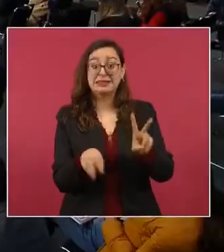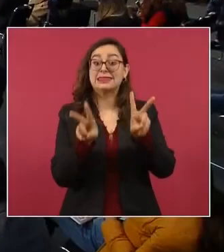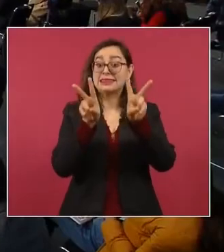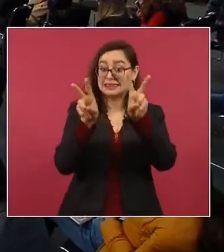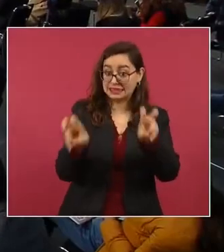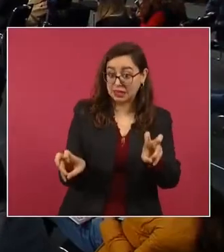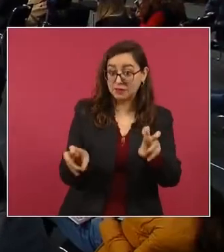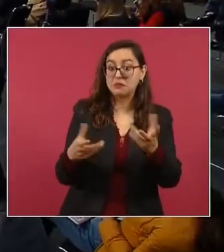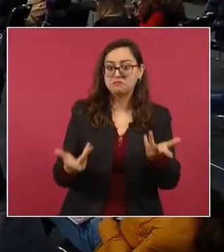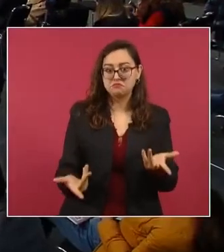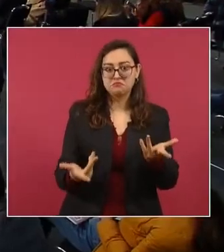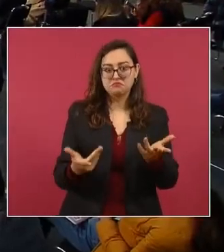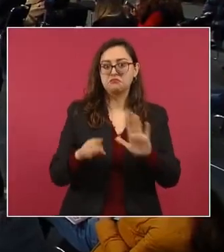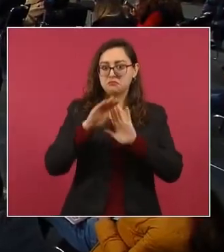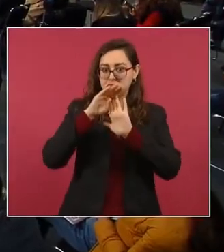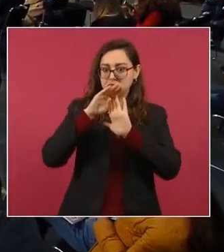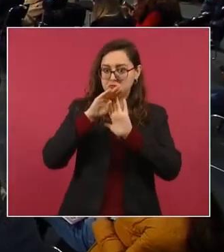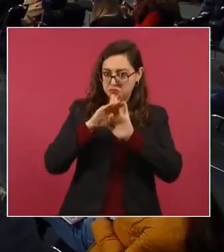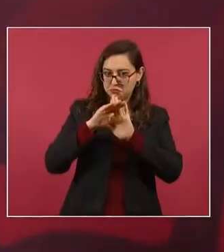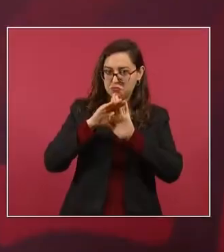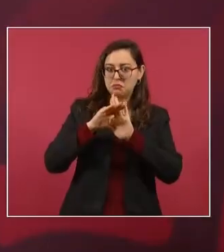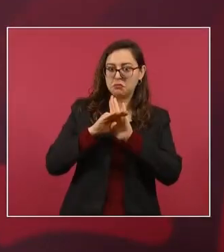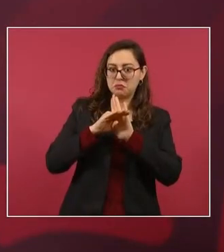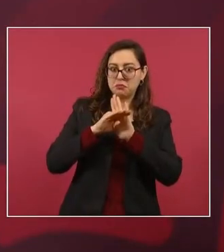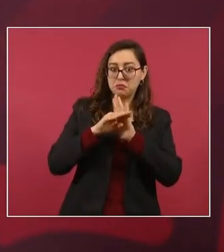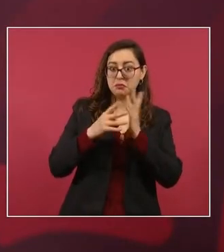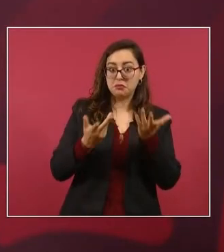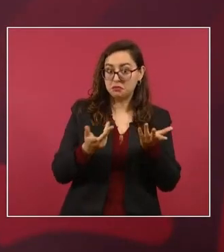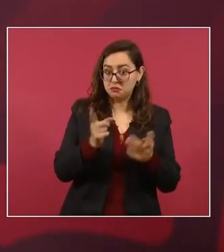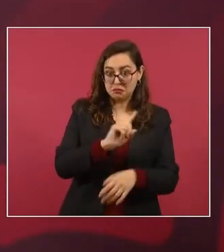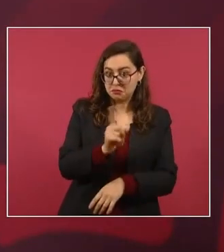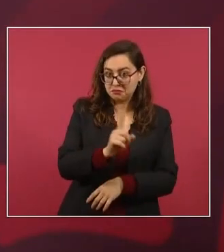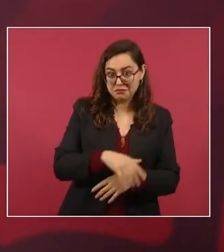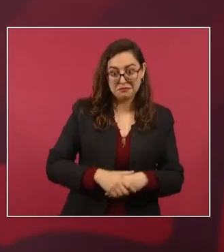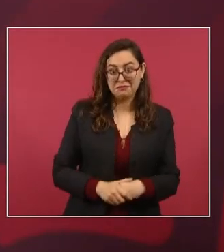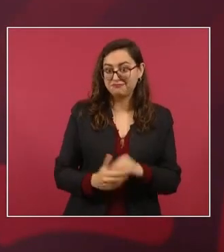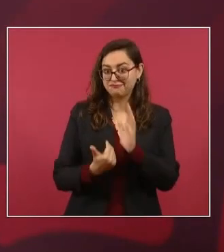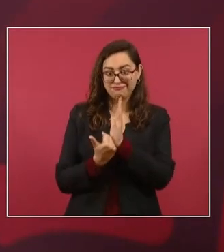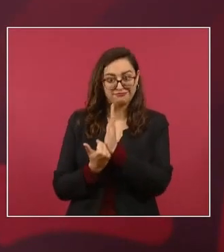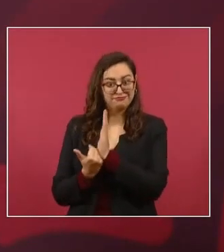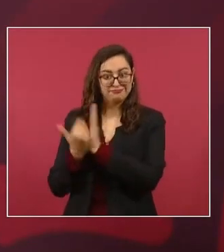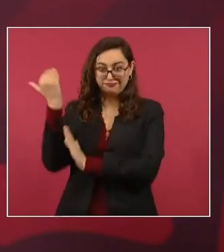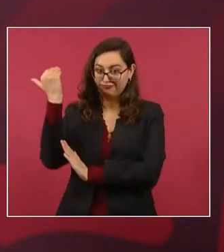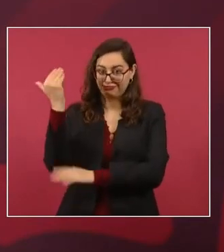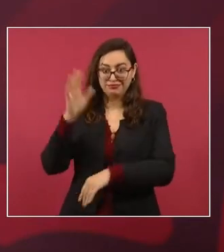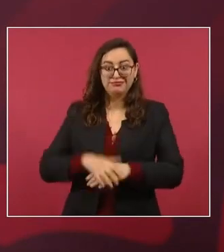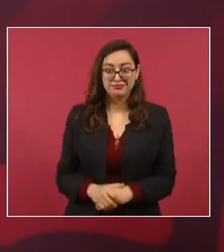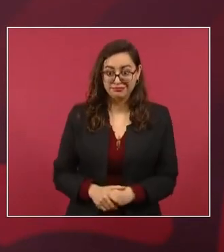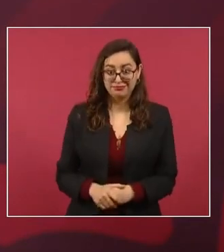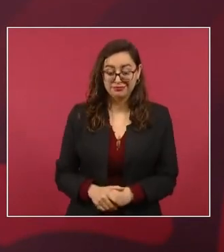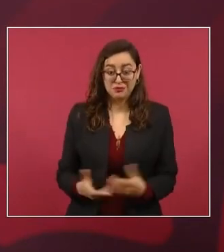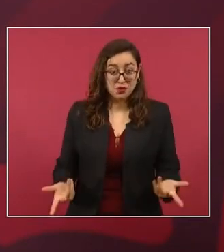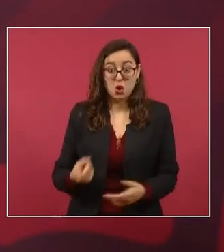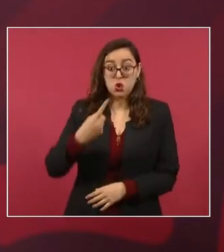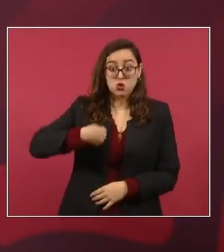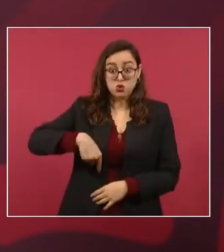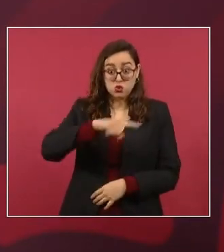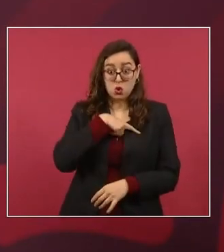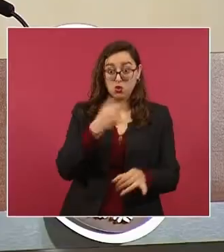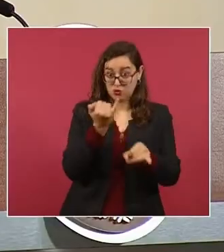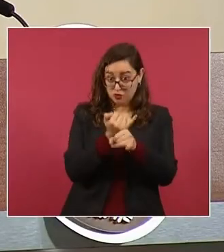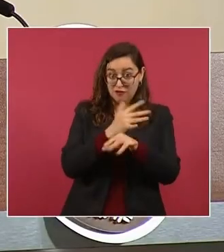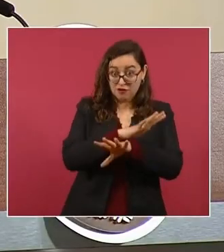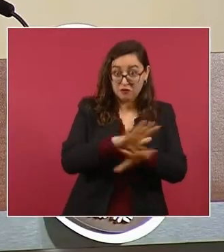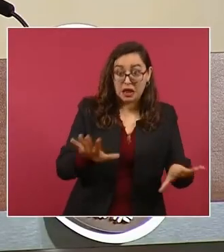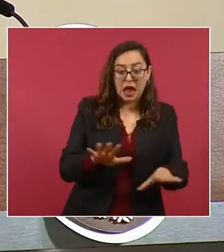extorsión es que este delito ha ido a la alza. En ningún momento nosotros hemos informado de que este delito